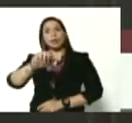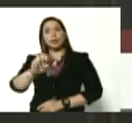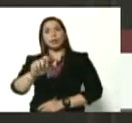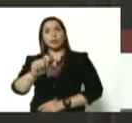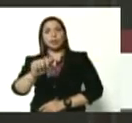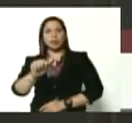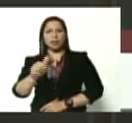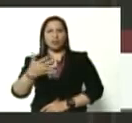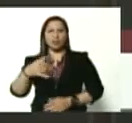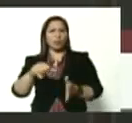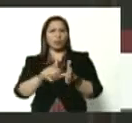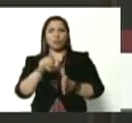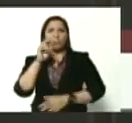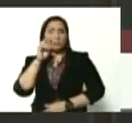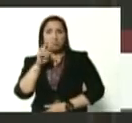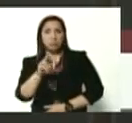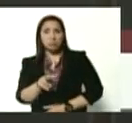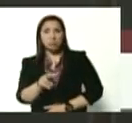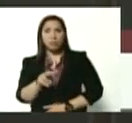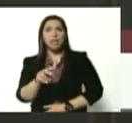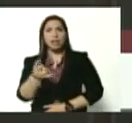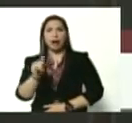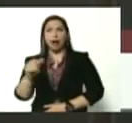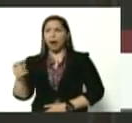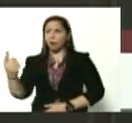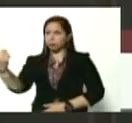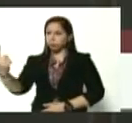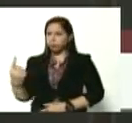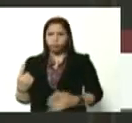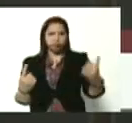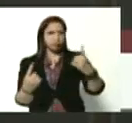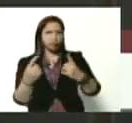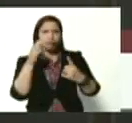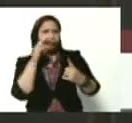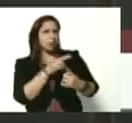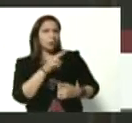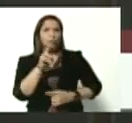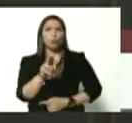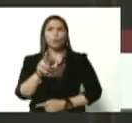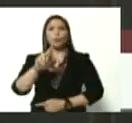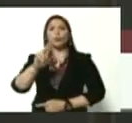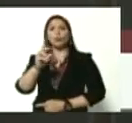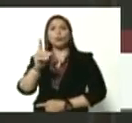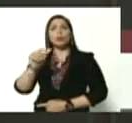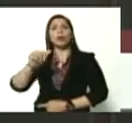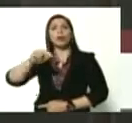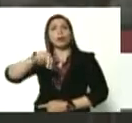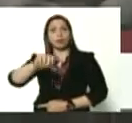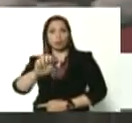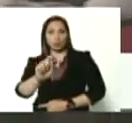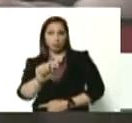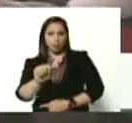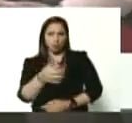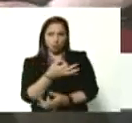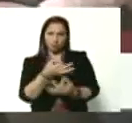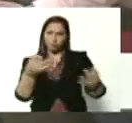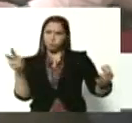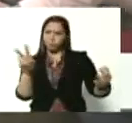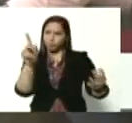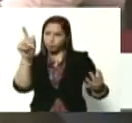mire aparece rafael urdaneta un extraordinario venezolano un extraordinario